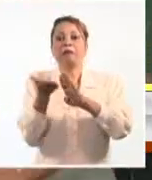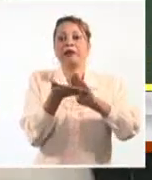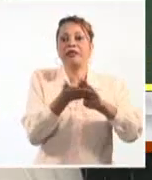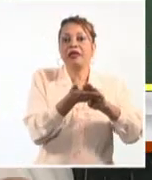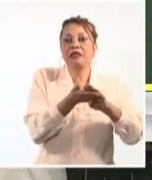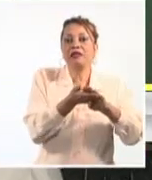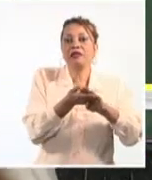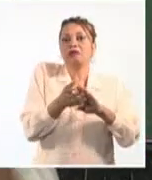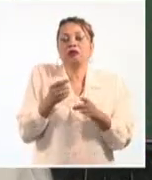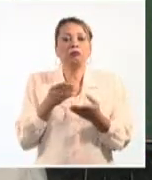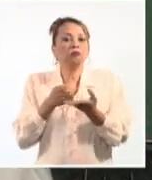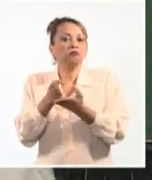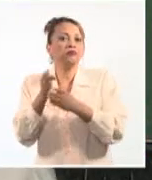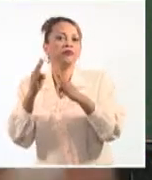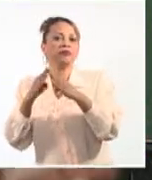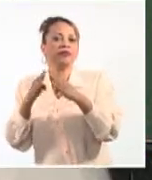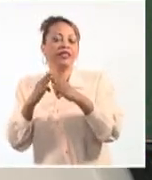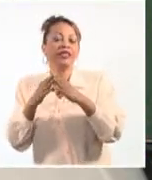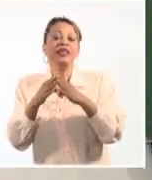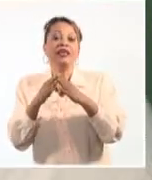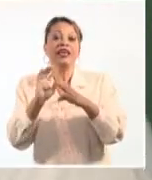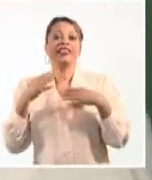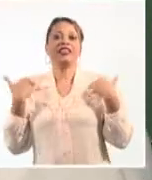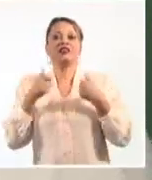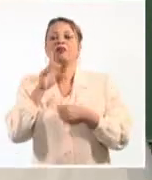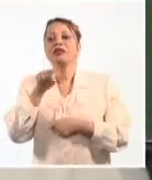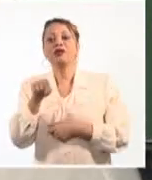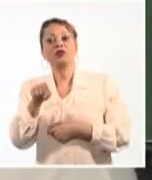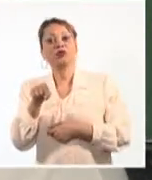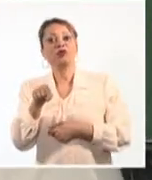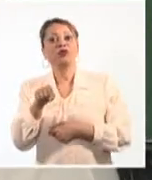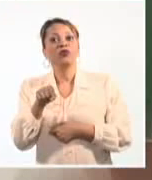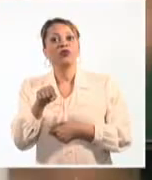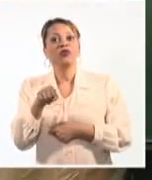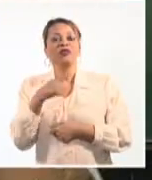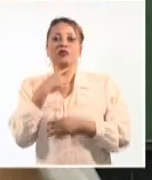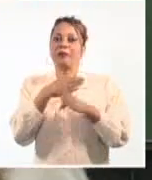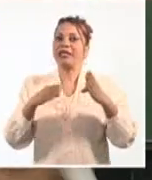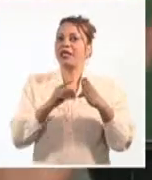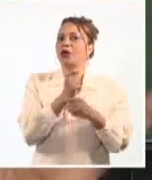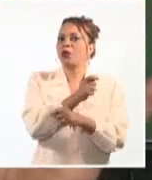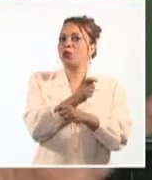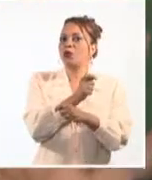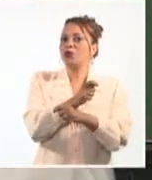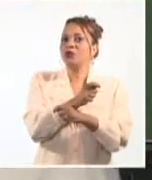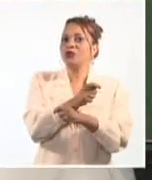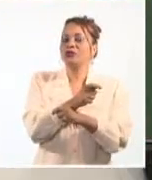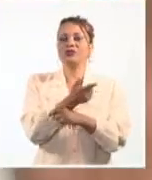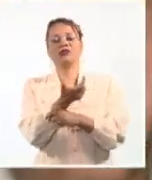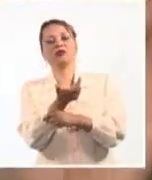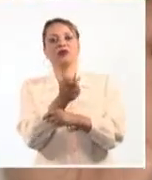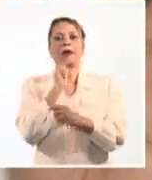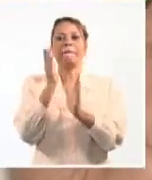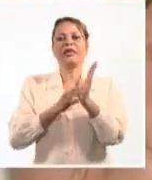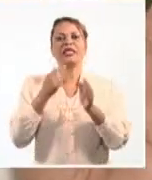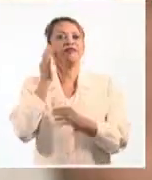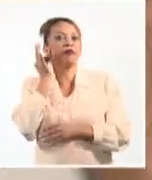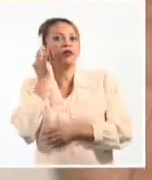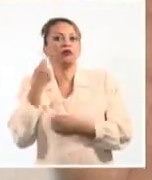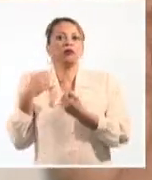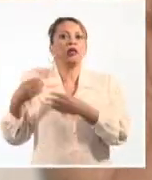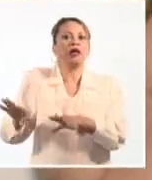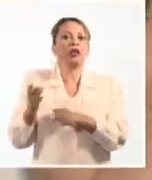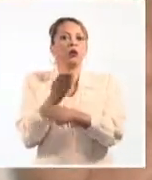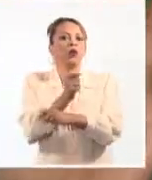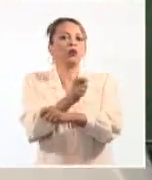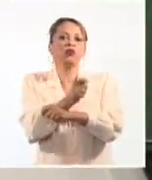semana seguí, porque el director que estaba me dijo, además estaba a mitad de curso, fue como un mes de febrero, no podía dejar el curso